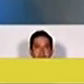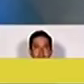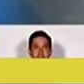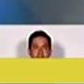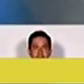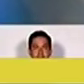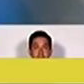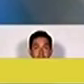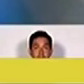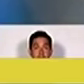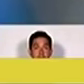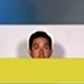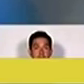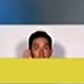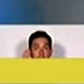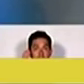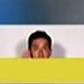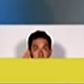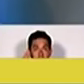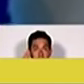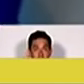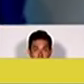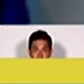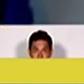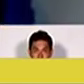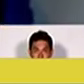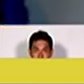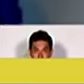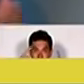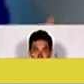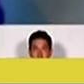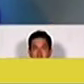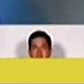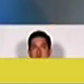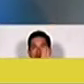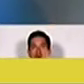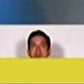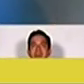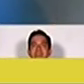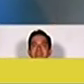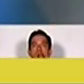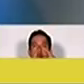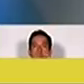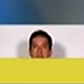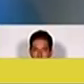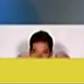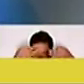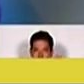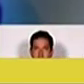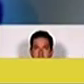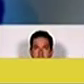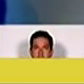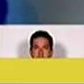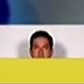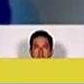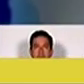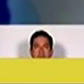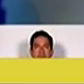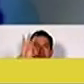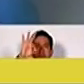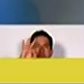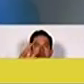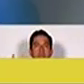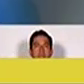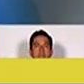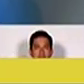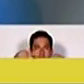nos comprometimos con la ciudadanía, presentamos los resultados oficiales de la dignidad para presidente